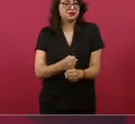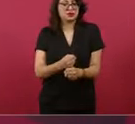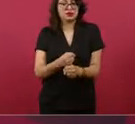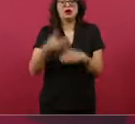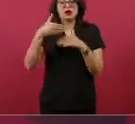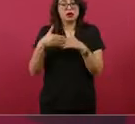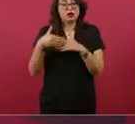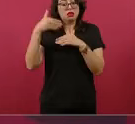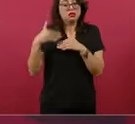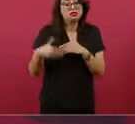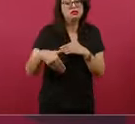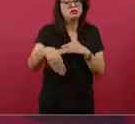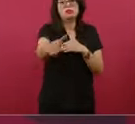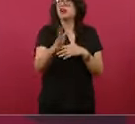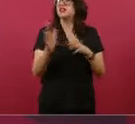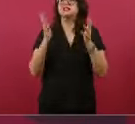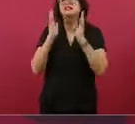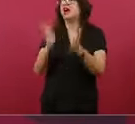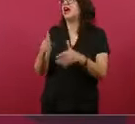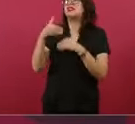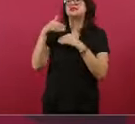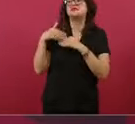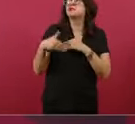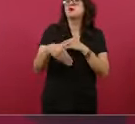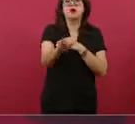válido, no es cierto.